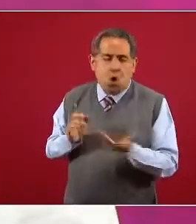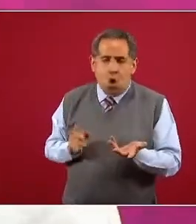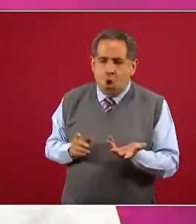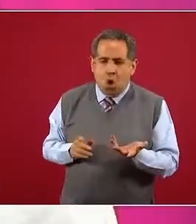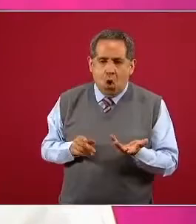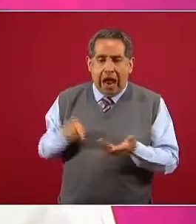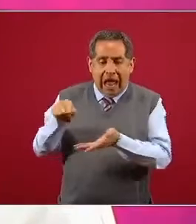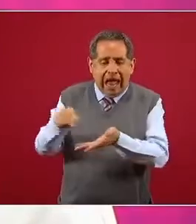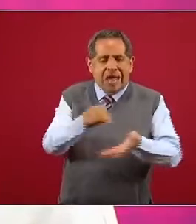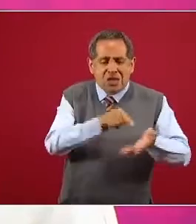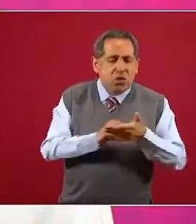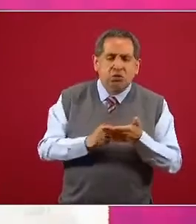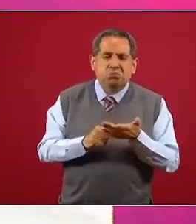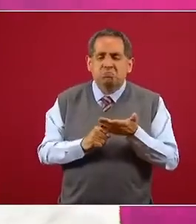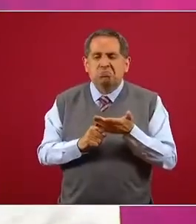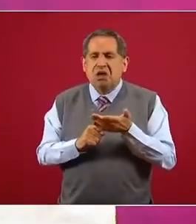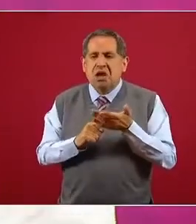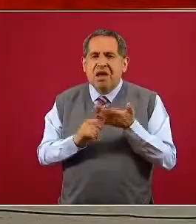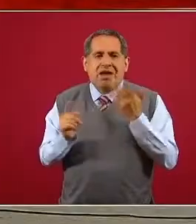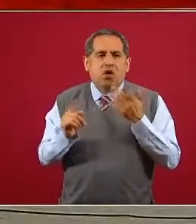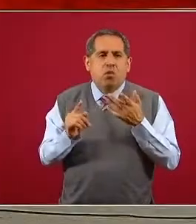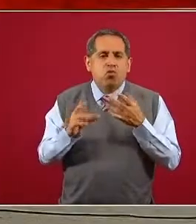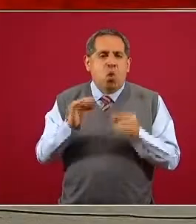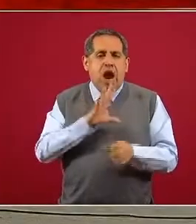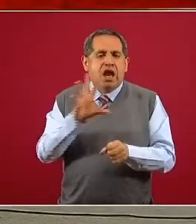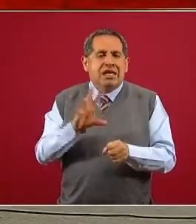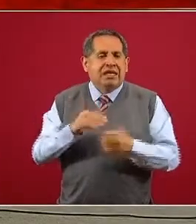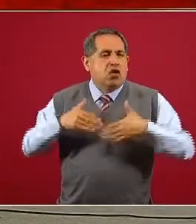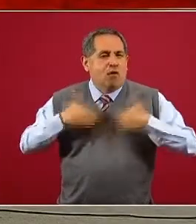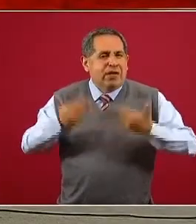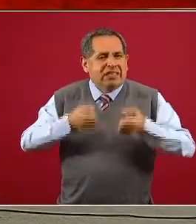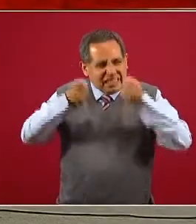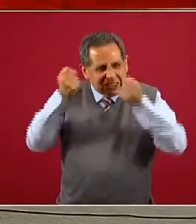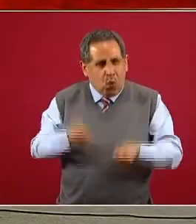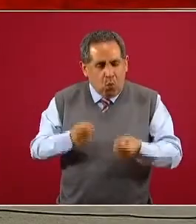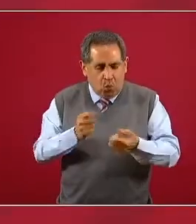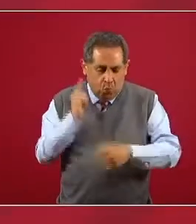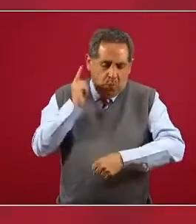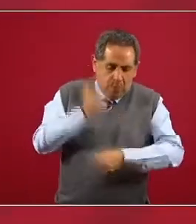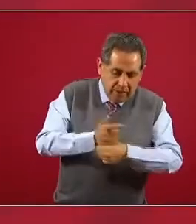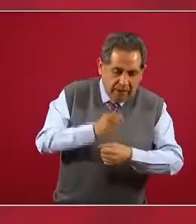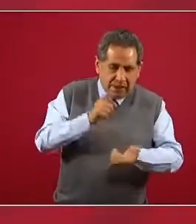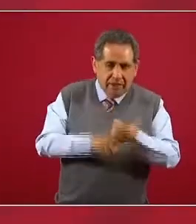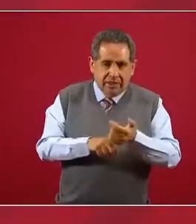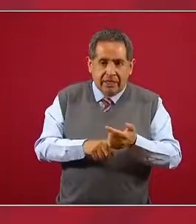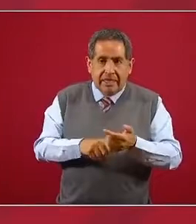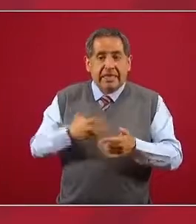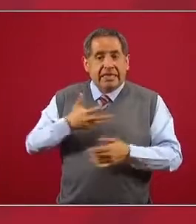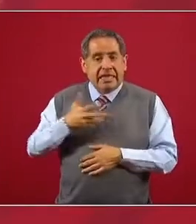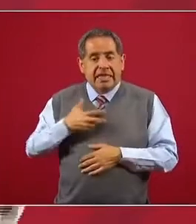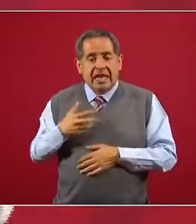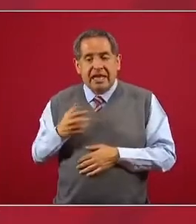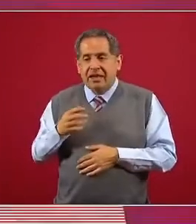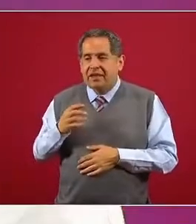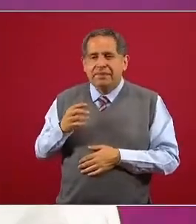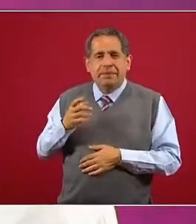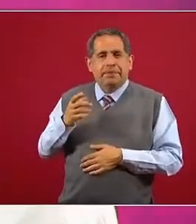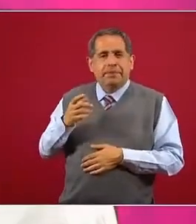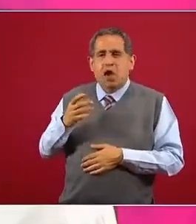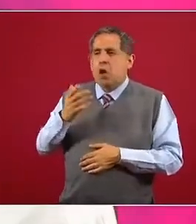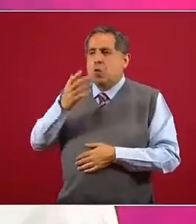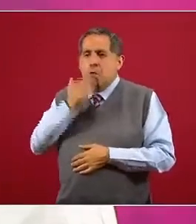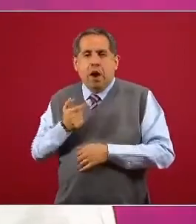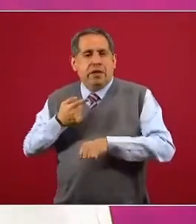baja capacidad de distinguir correctamente quién tiene la enfermedad, quién tiene inmunidad versus quien